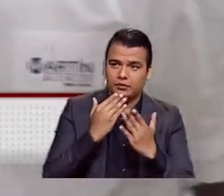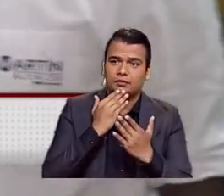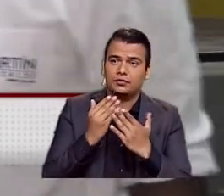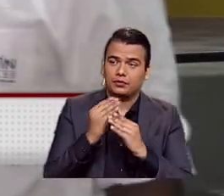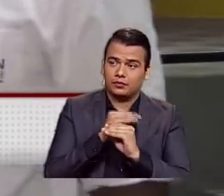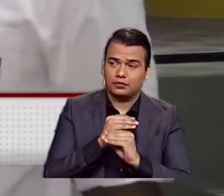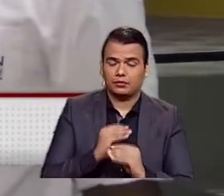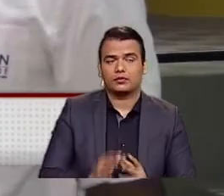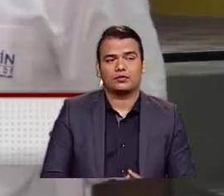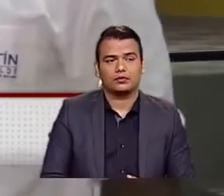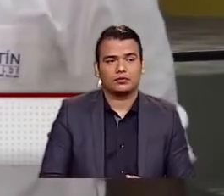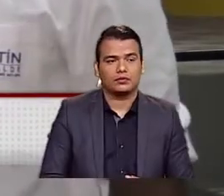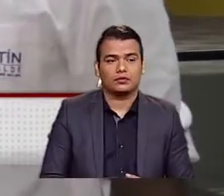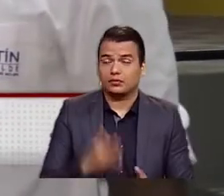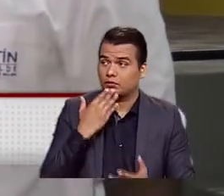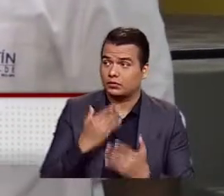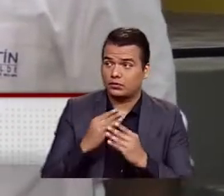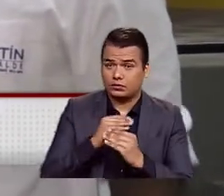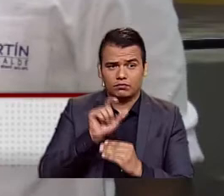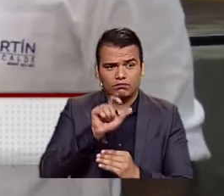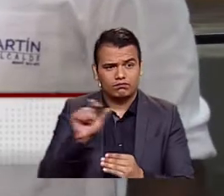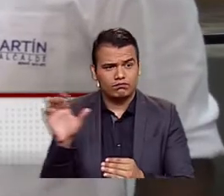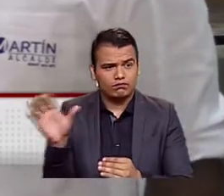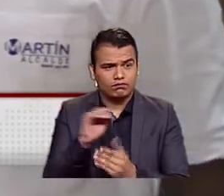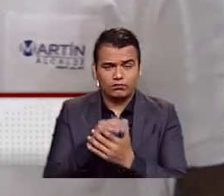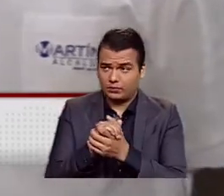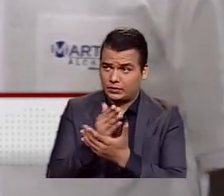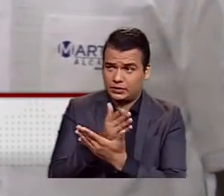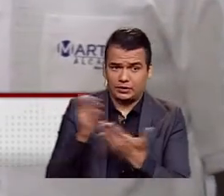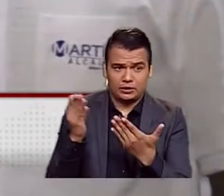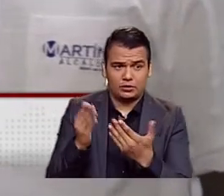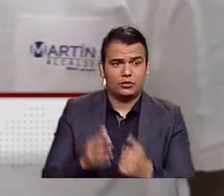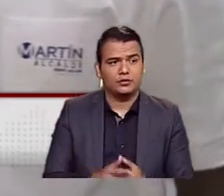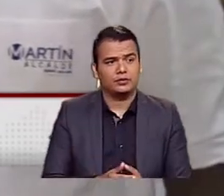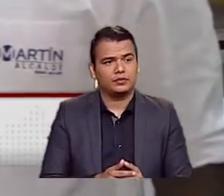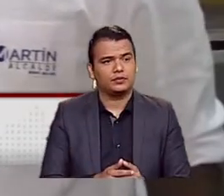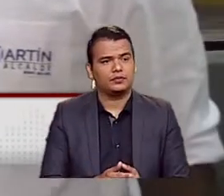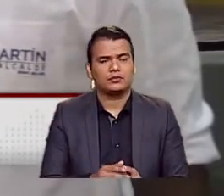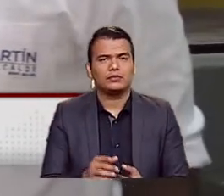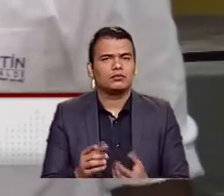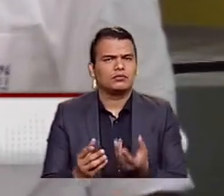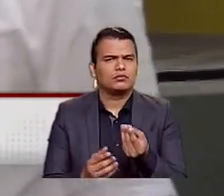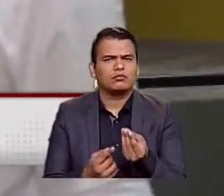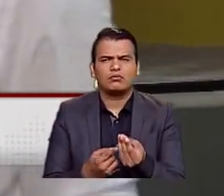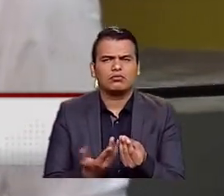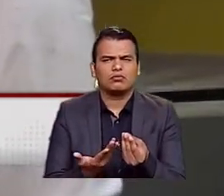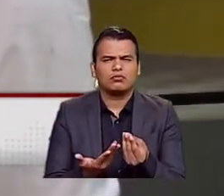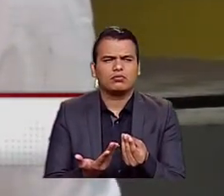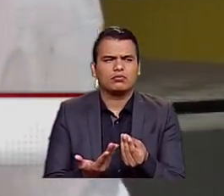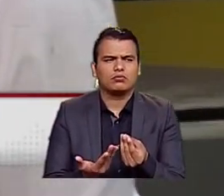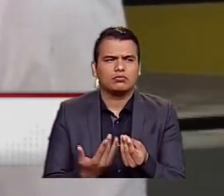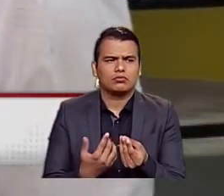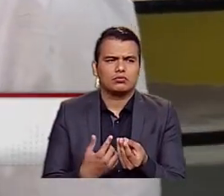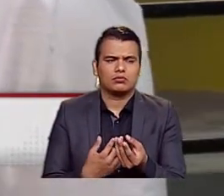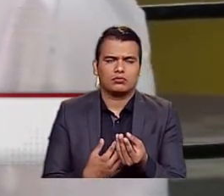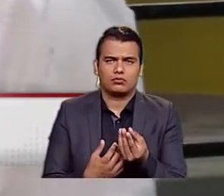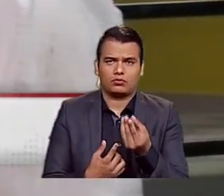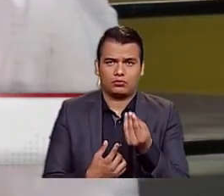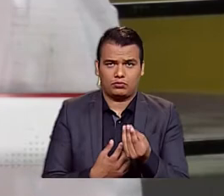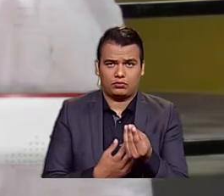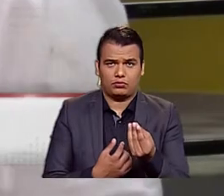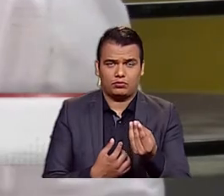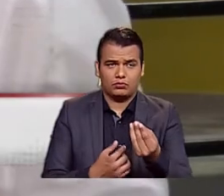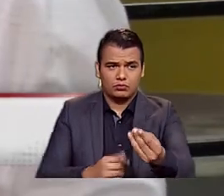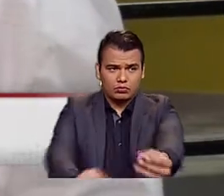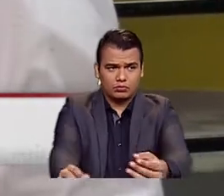Buenas noches, Cristian. A ti y a la amable audiencia. Rápidamente, Martín Sánchez, ¿por qué partido? Martín Sánchez es